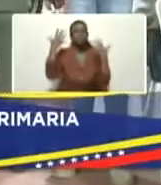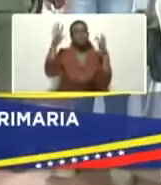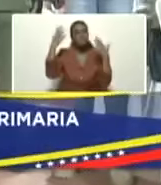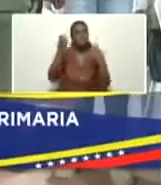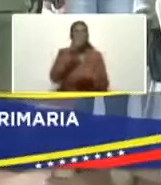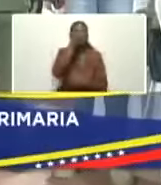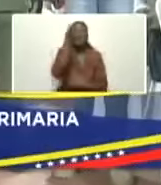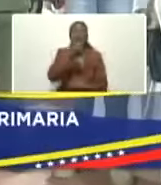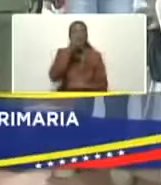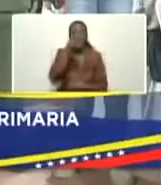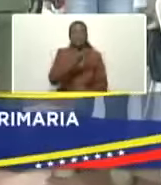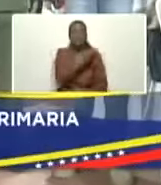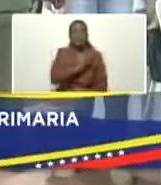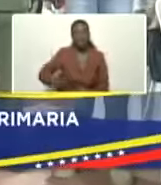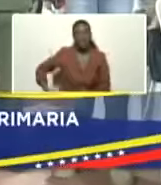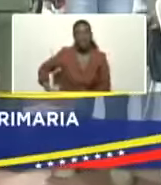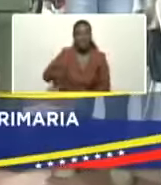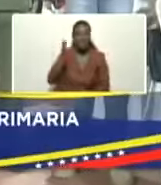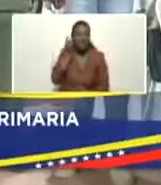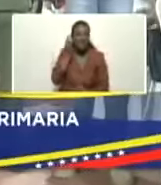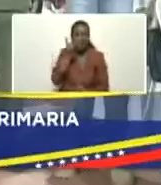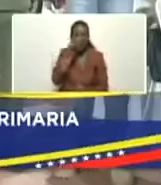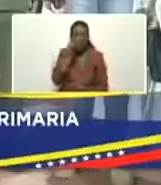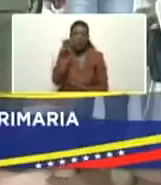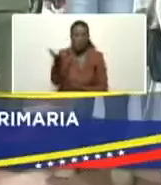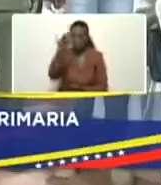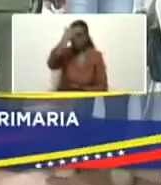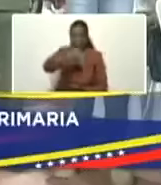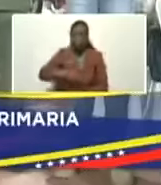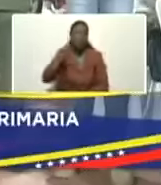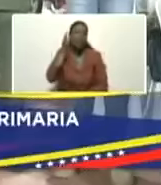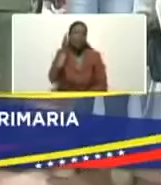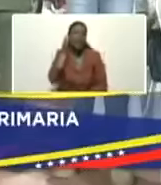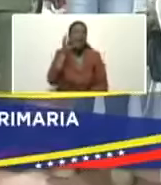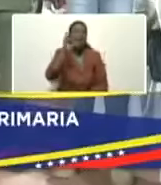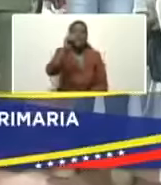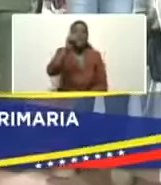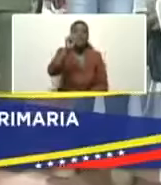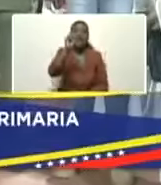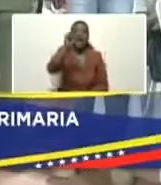Buenas tardes, presidente. Por aquí le habla Daniel Muñoz,